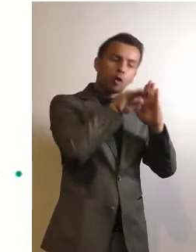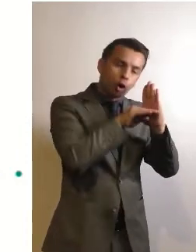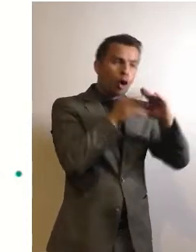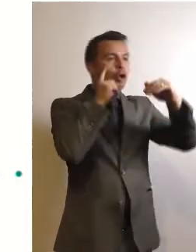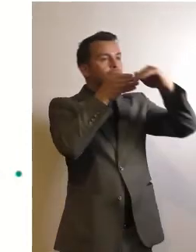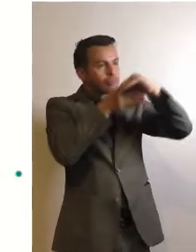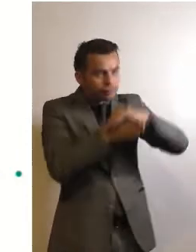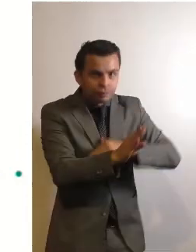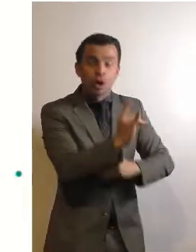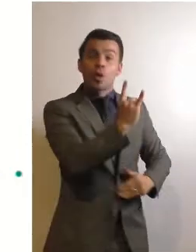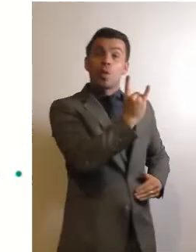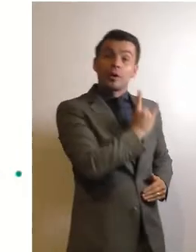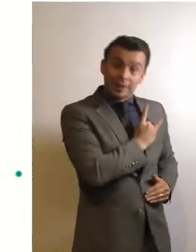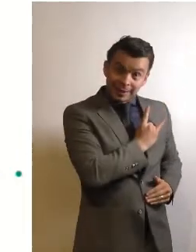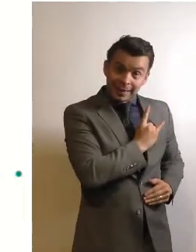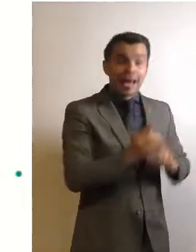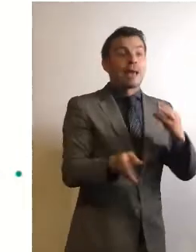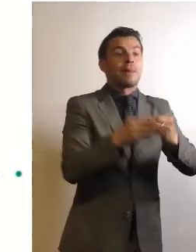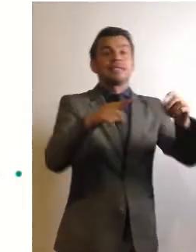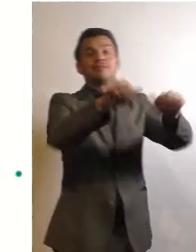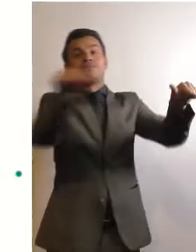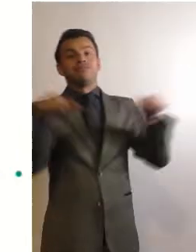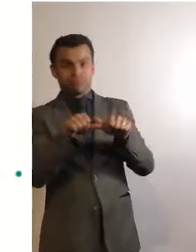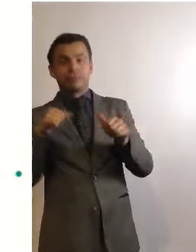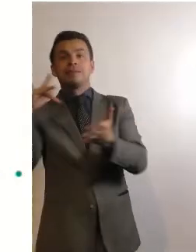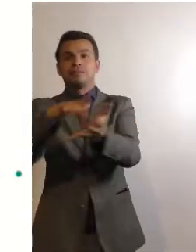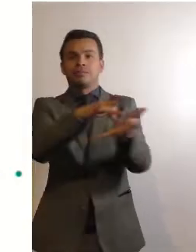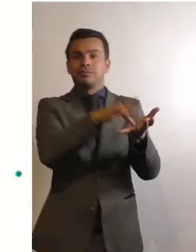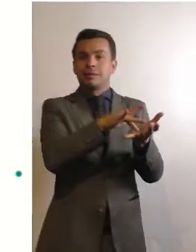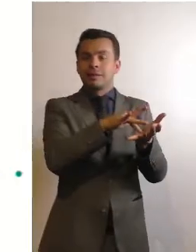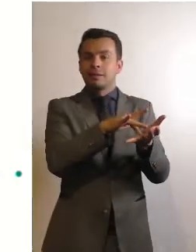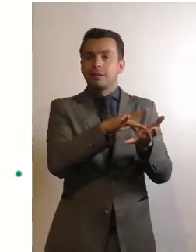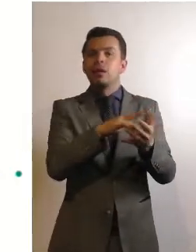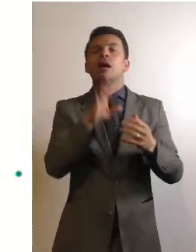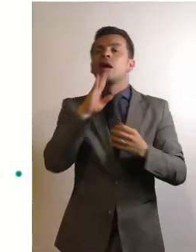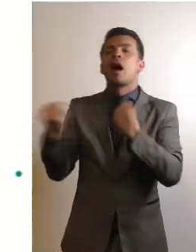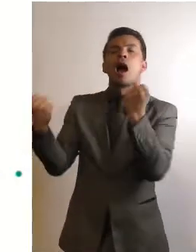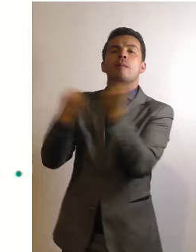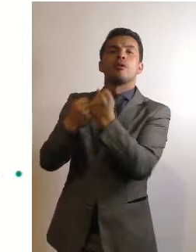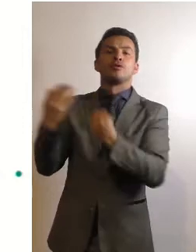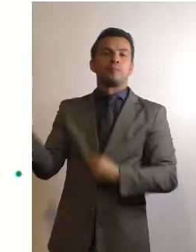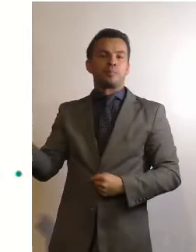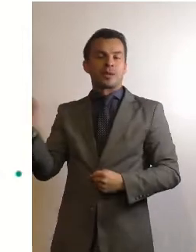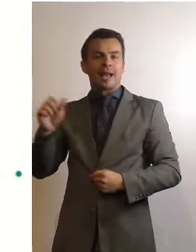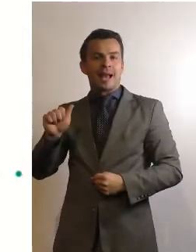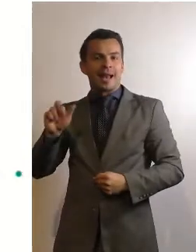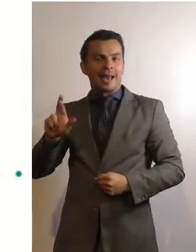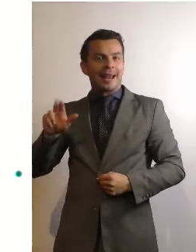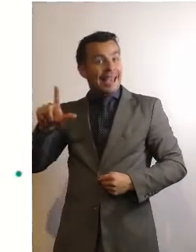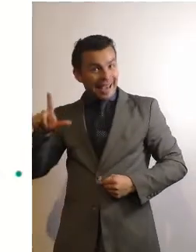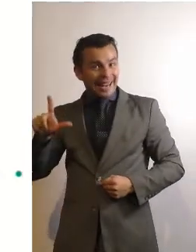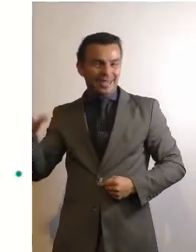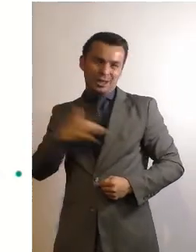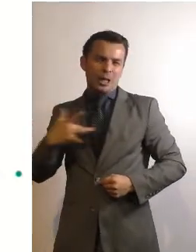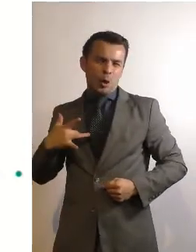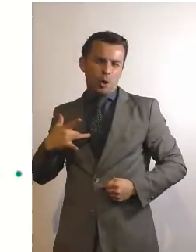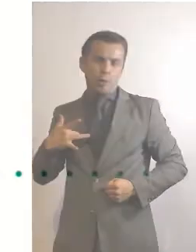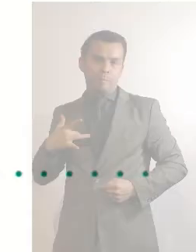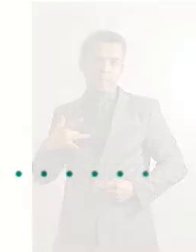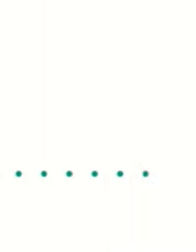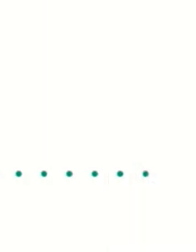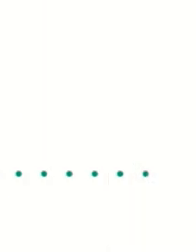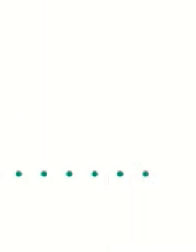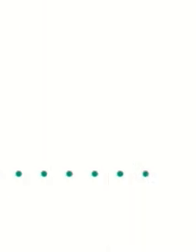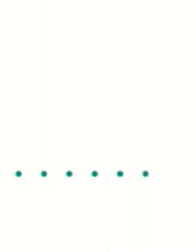prácticas que íbamos a realizar. Lo hicimos en apoyo con la ARL y con el personal